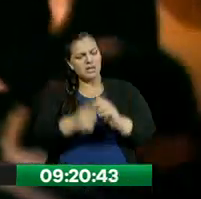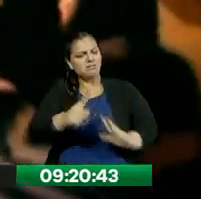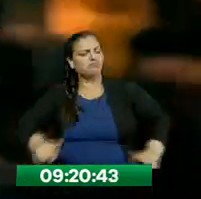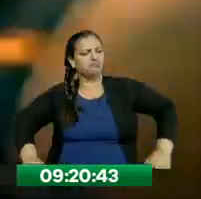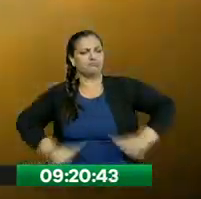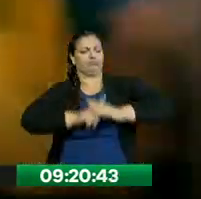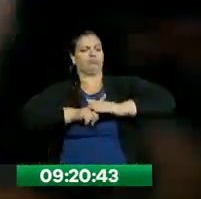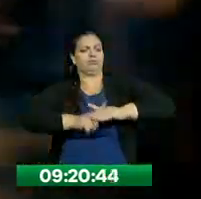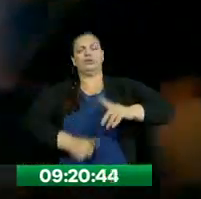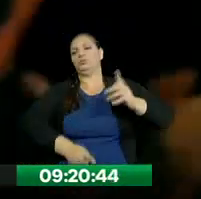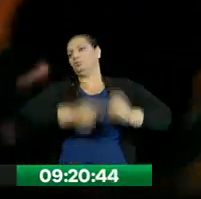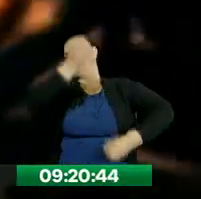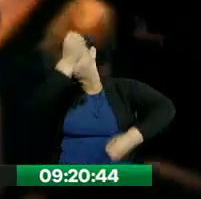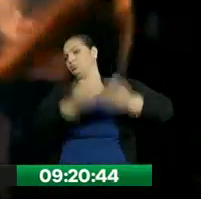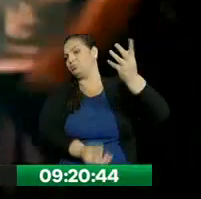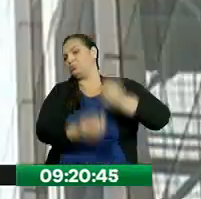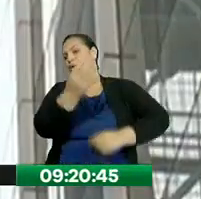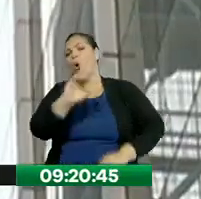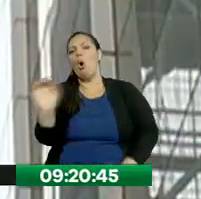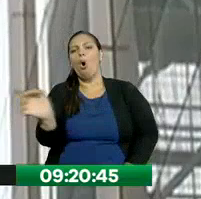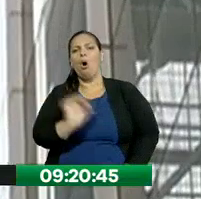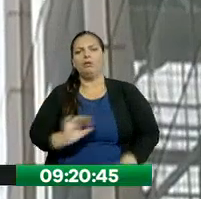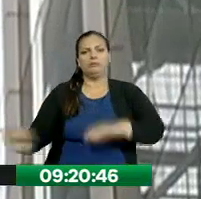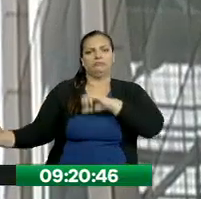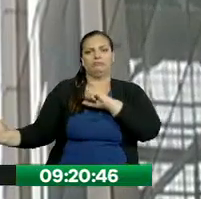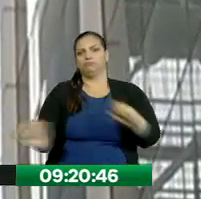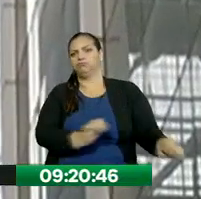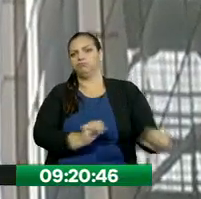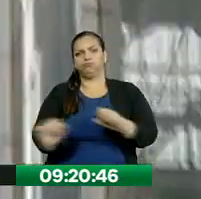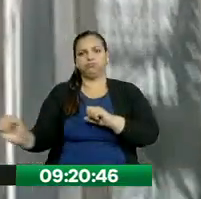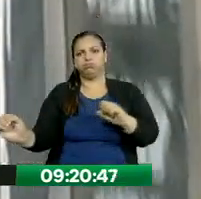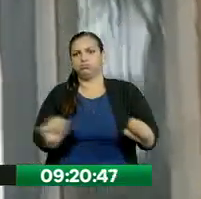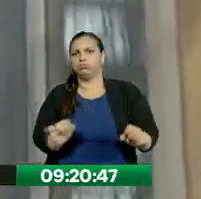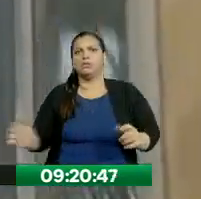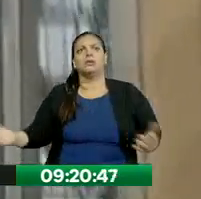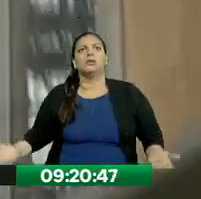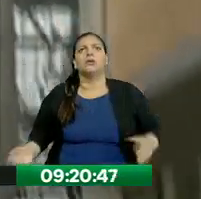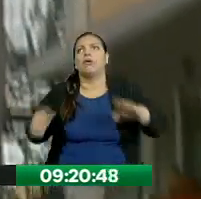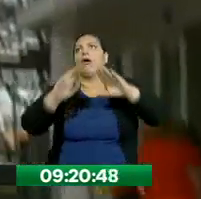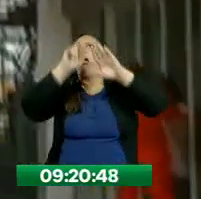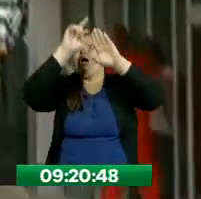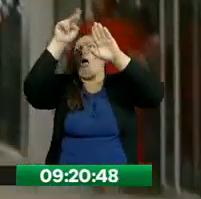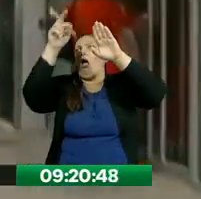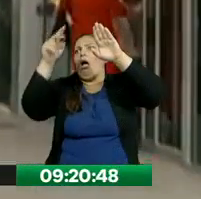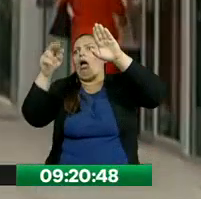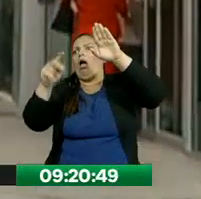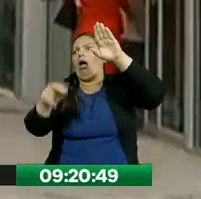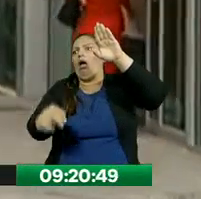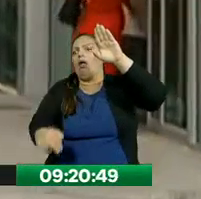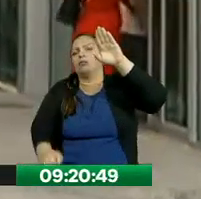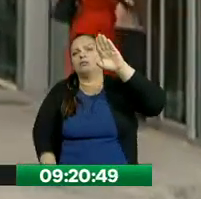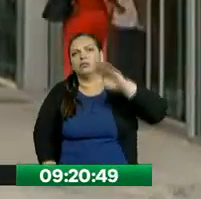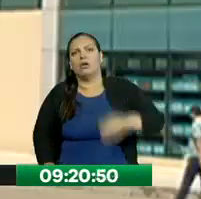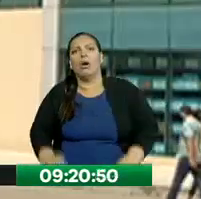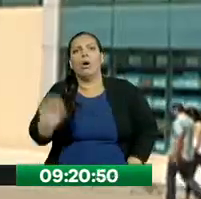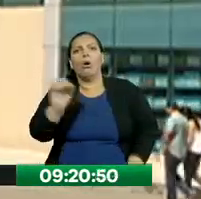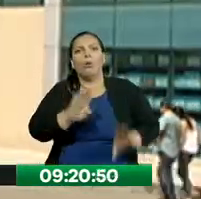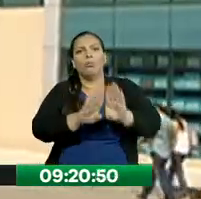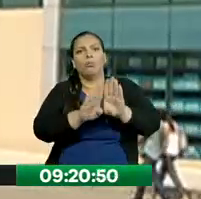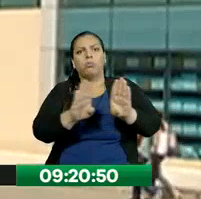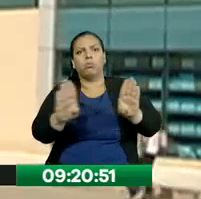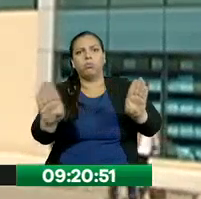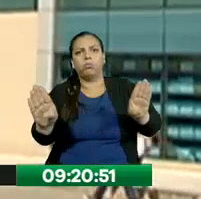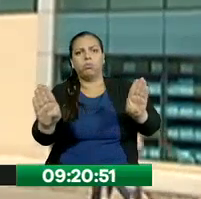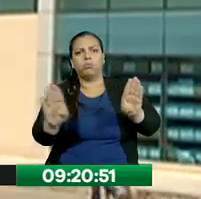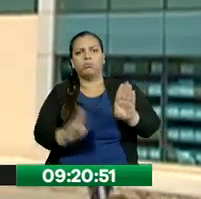que realizan su jornada laboral completa admiten que por aquí huir se les haría imposible y tendrían que usar ascensores, aunque no es una